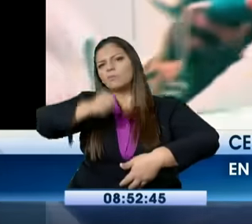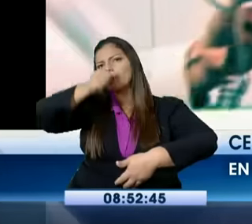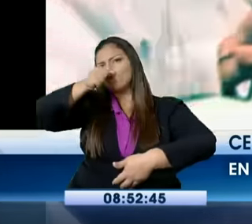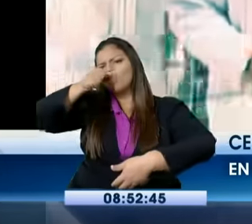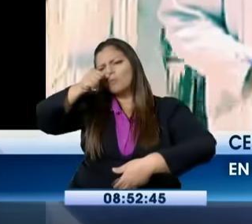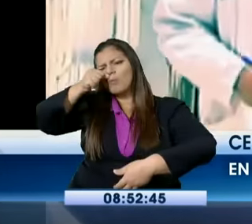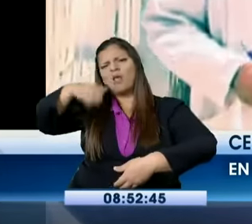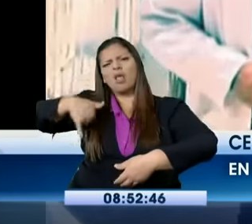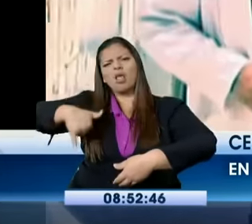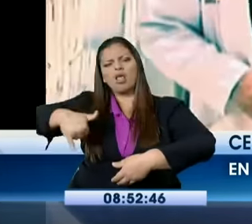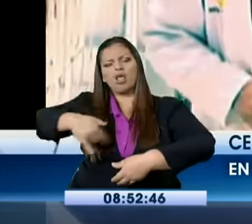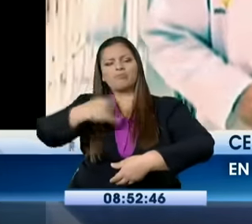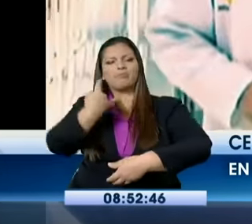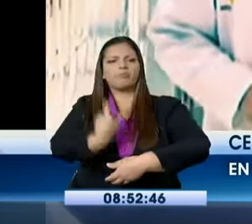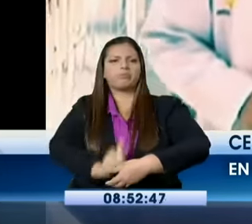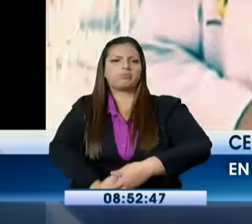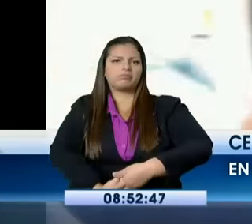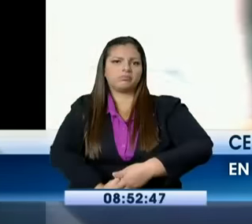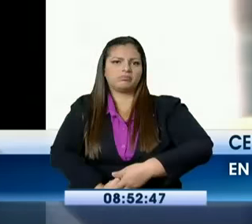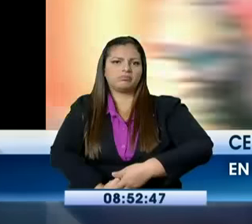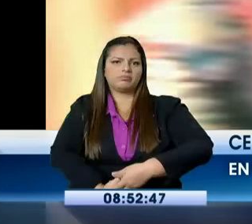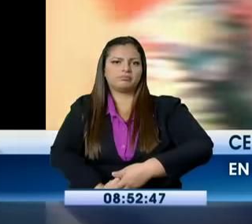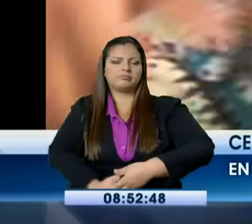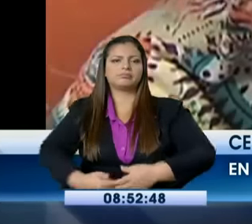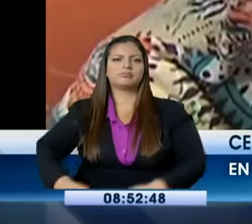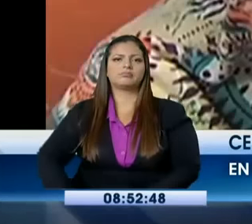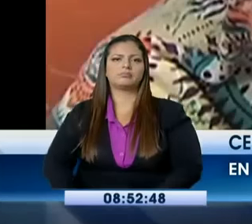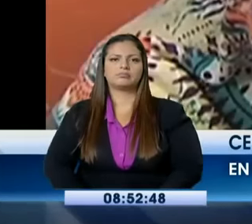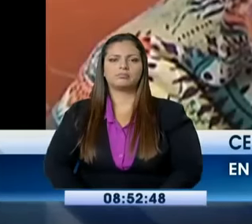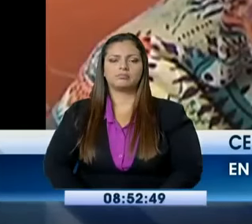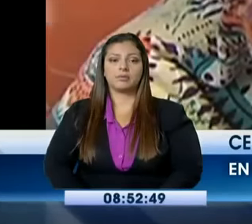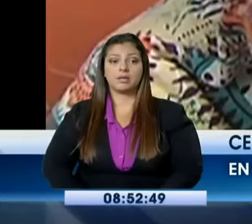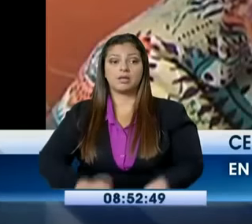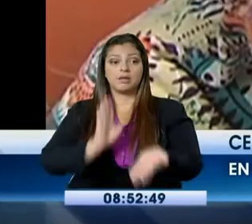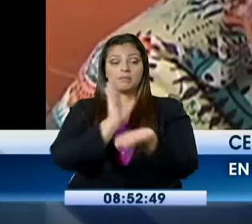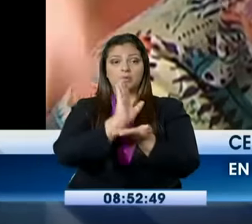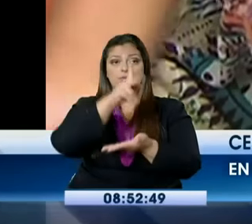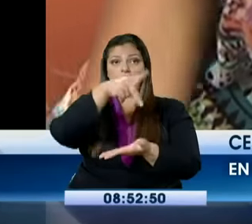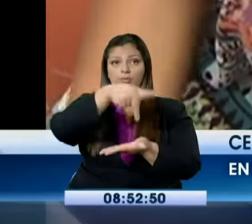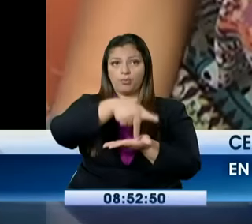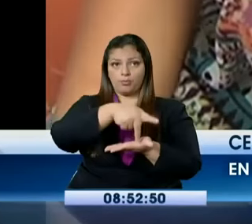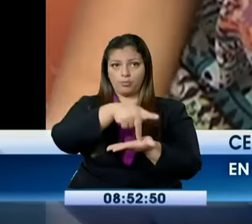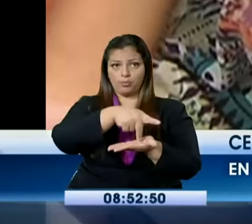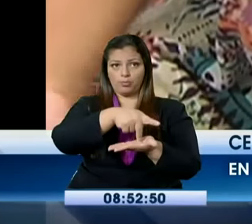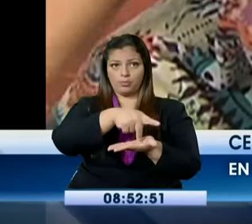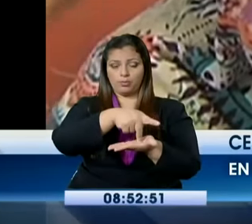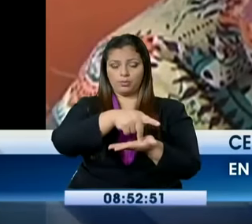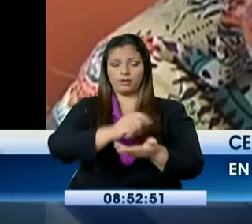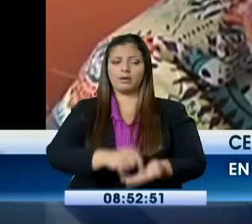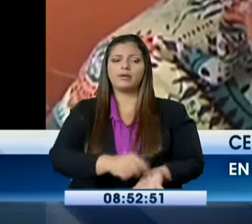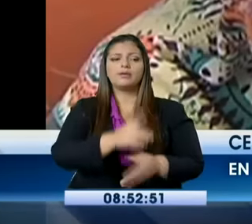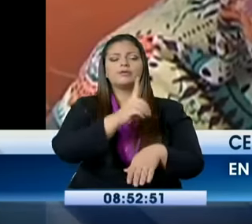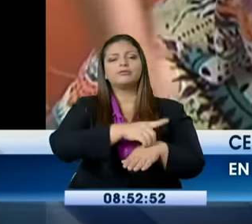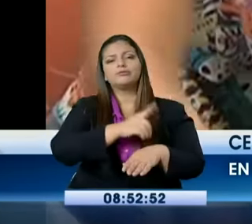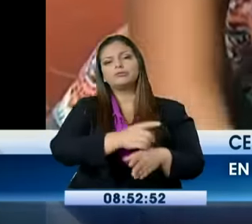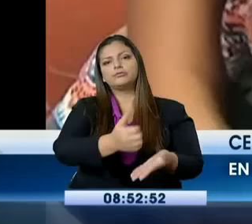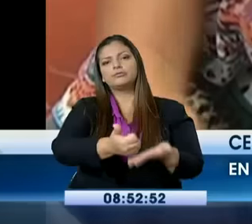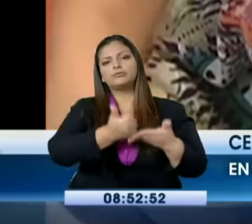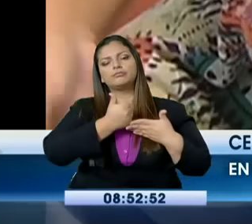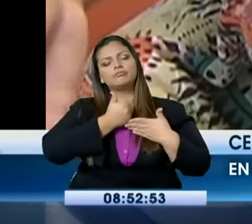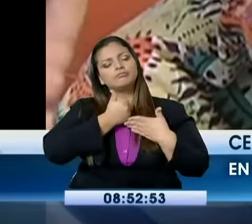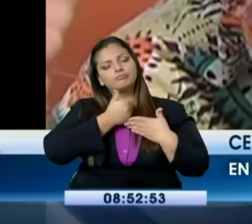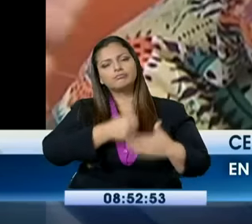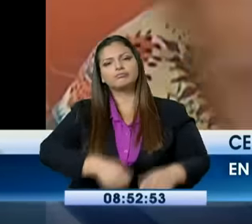Materno Infantil de Bastión Popular. Entonces cuando yo dejé de consumir ya tenía 2 meses de rehabilitada. Entonces